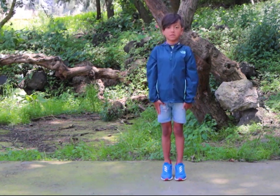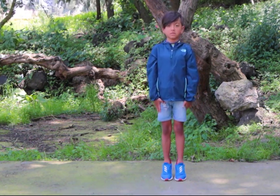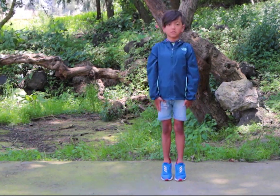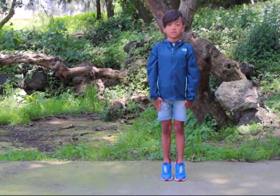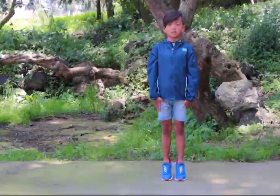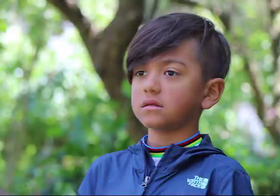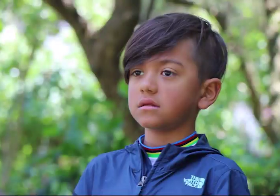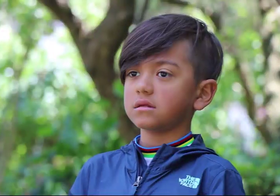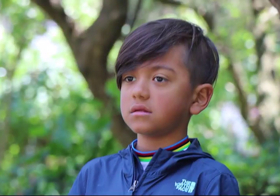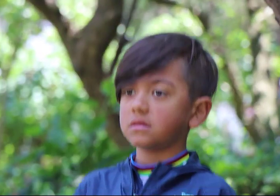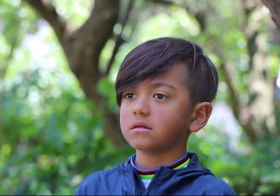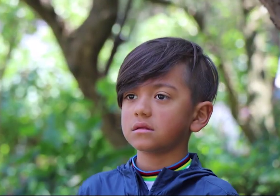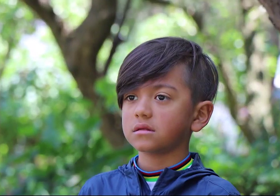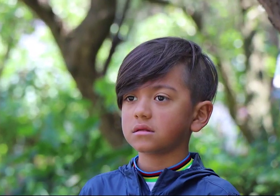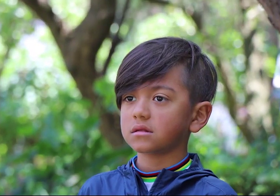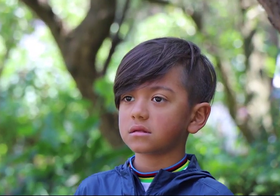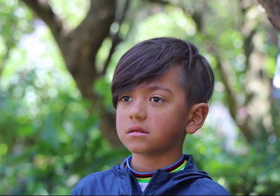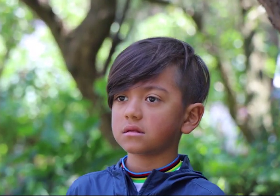bien, una más,